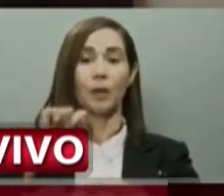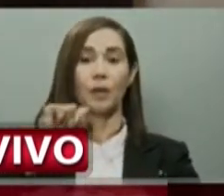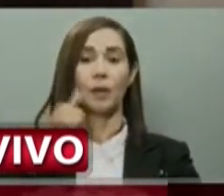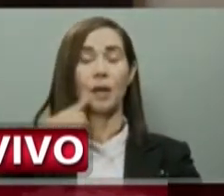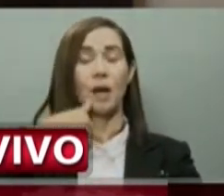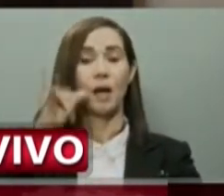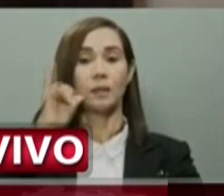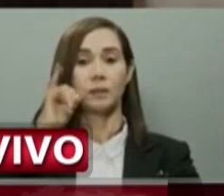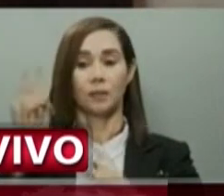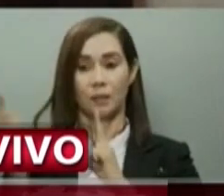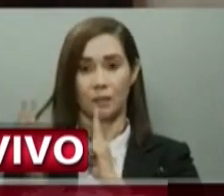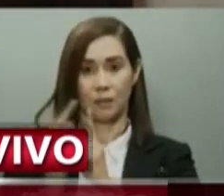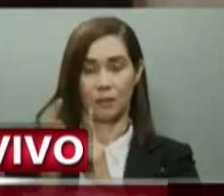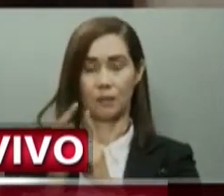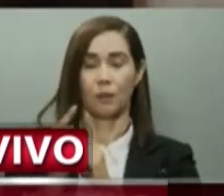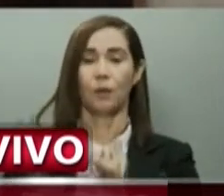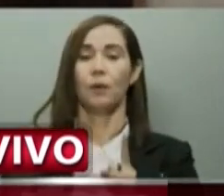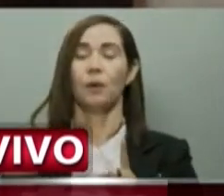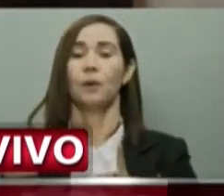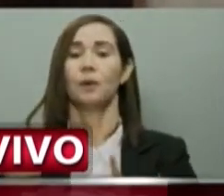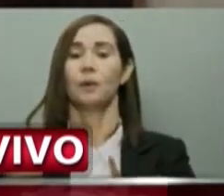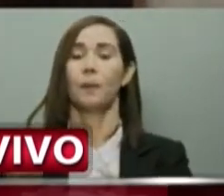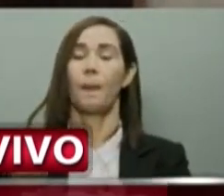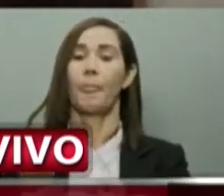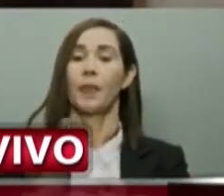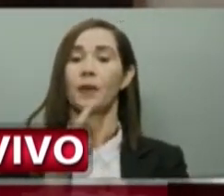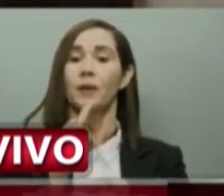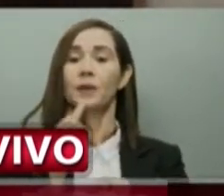acercó por las vías diplomáticas a decir que